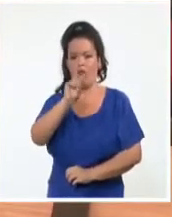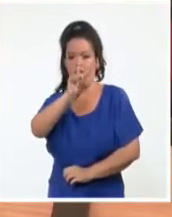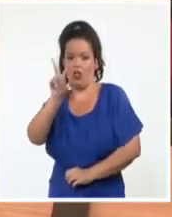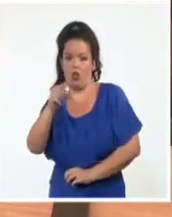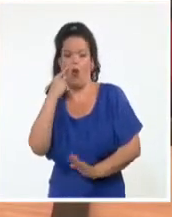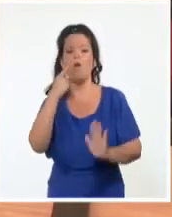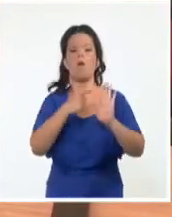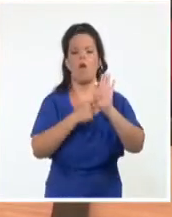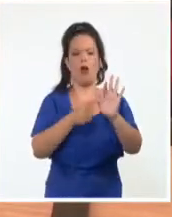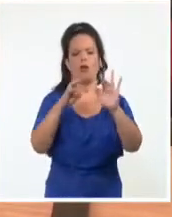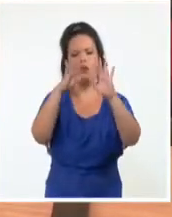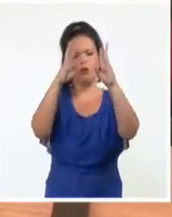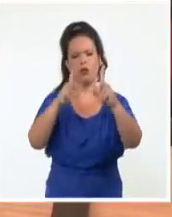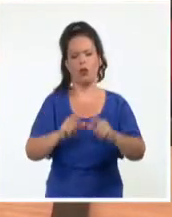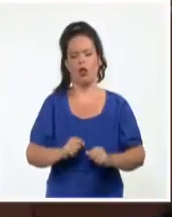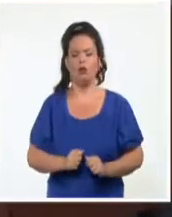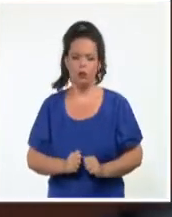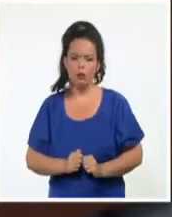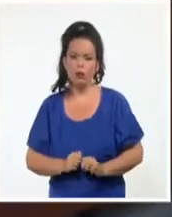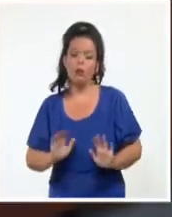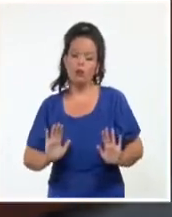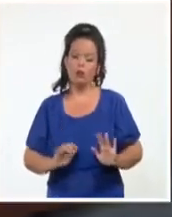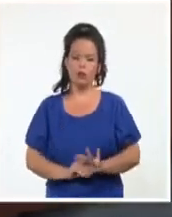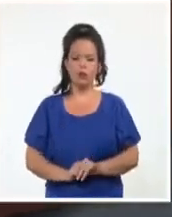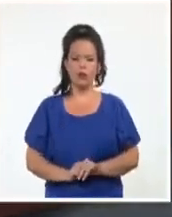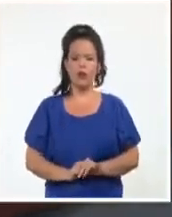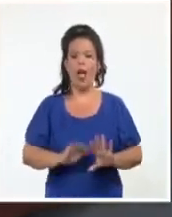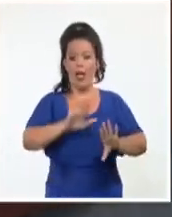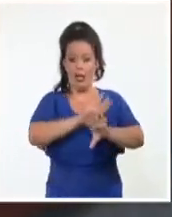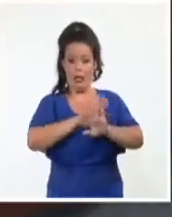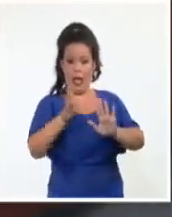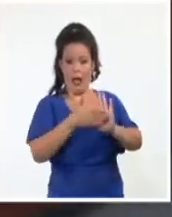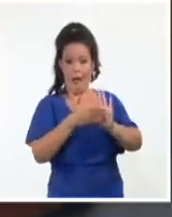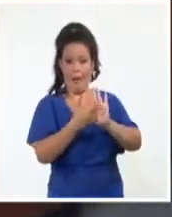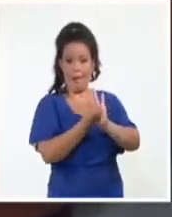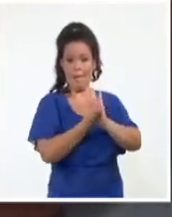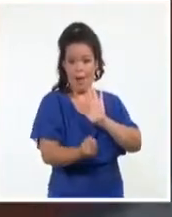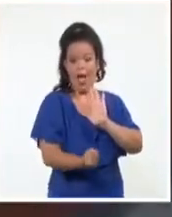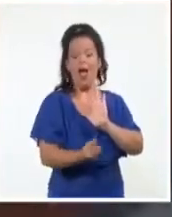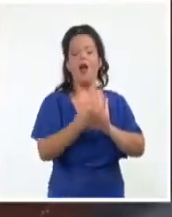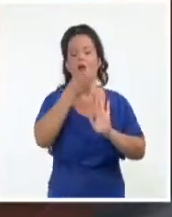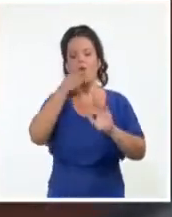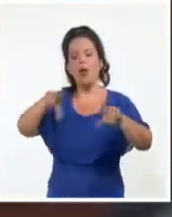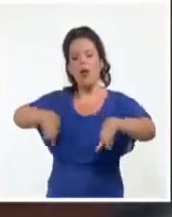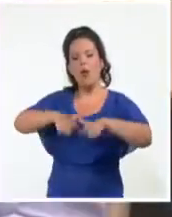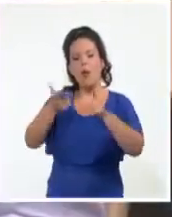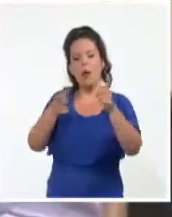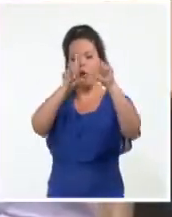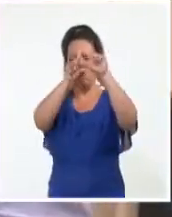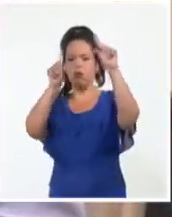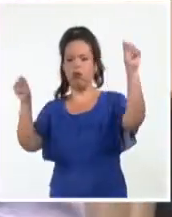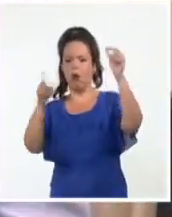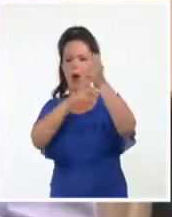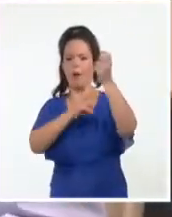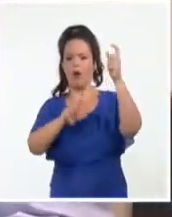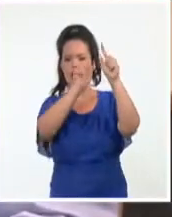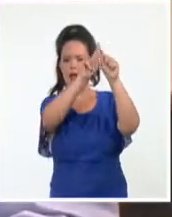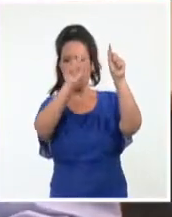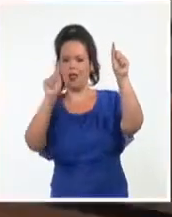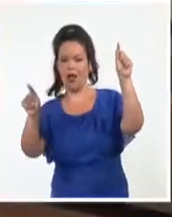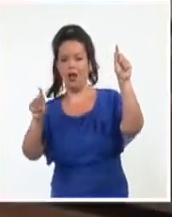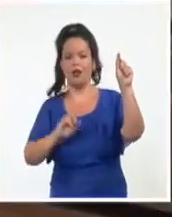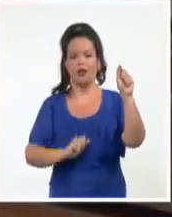el presidente cubano. Entonces, de validarse, se llevará a todas las provincias y municipios, una idea que Díaz-Canel llamó